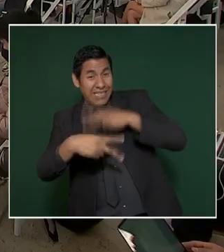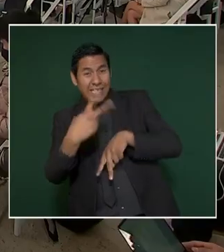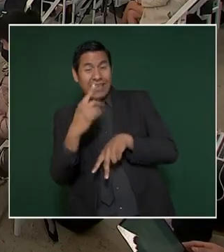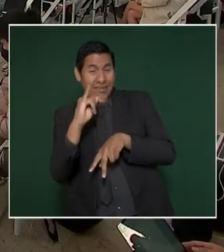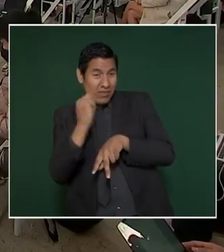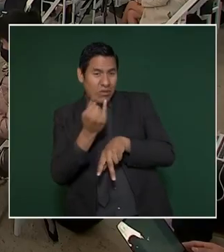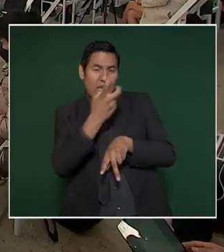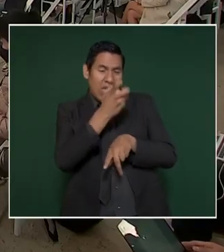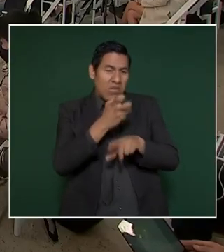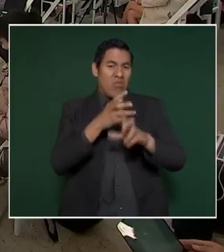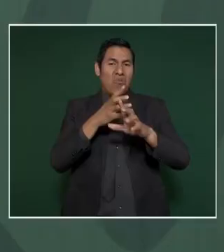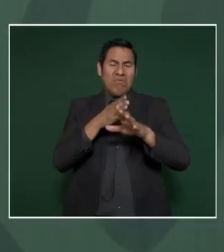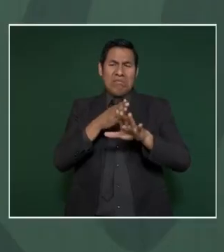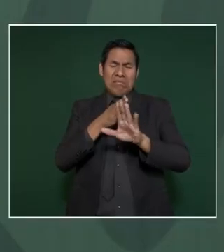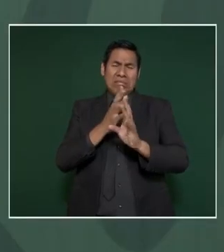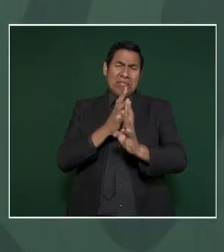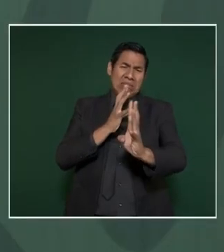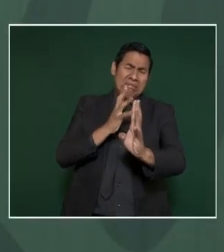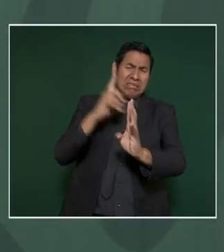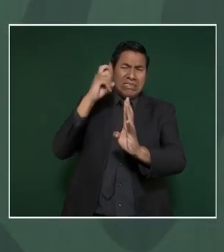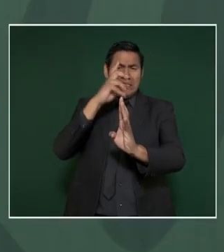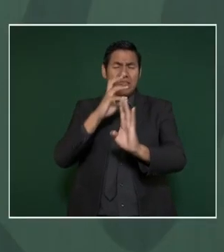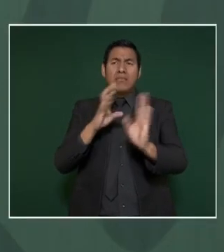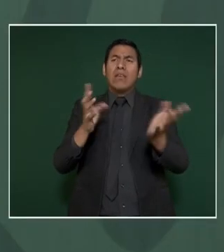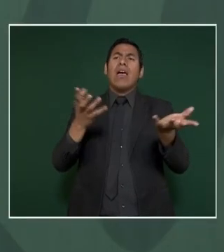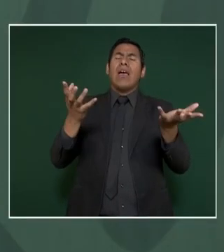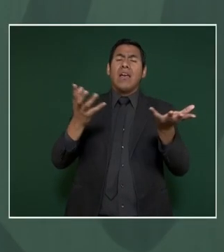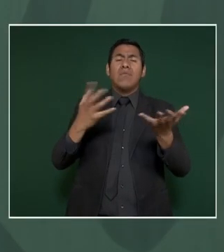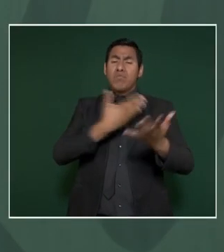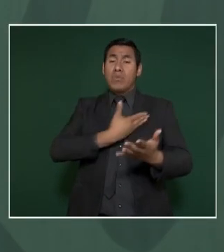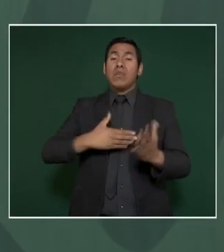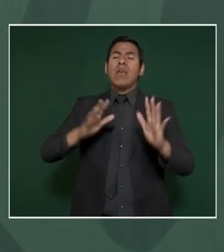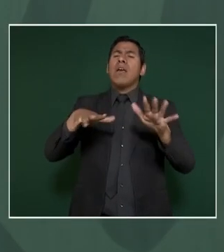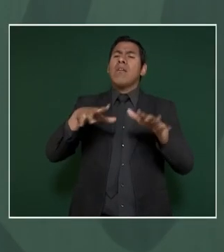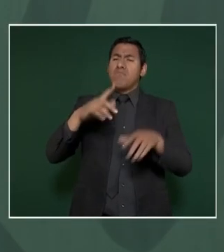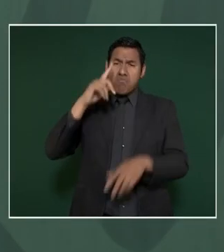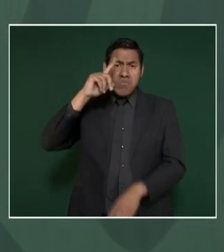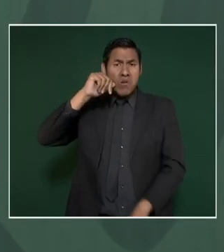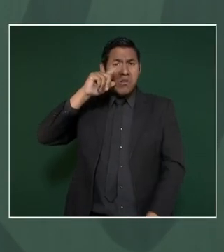les parece bien les parece bien mañana